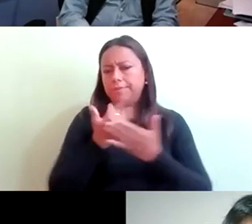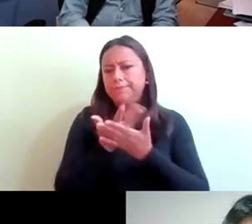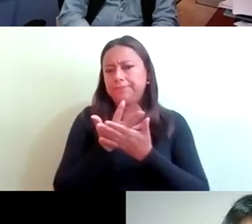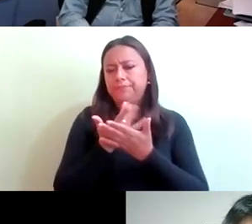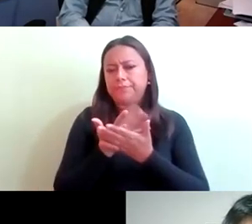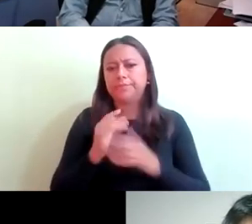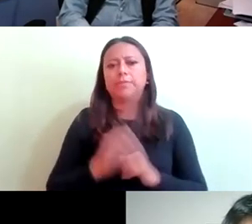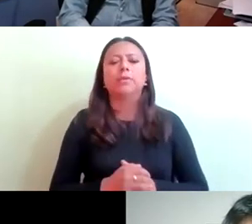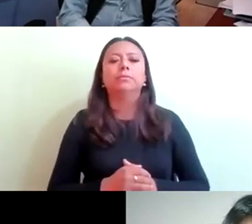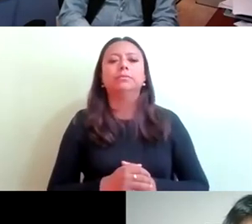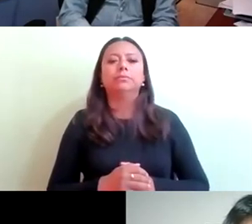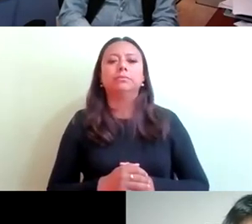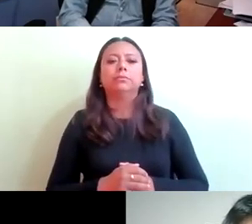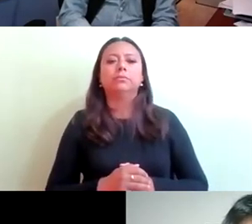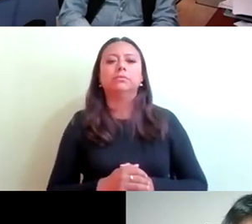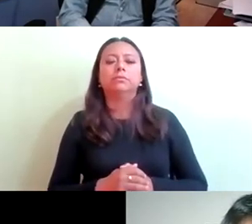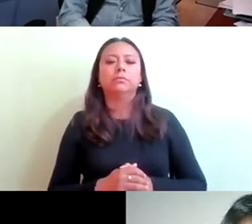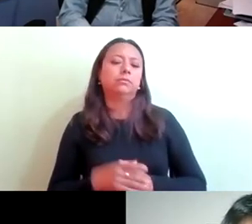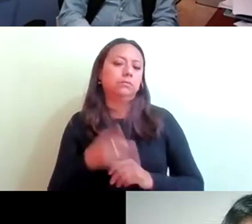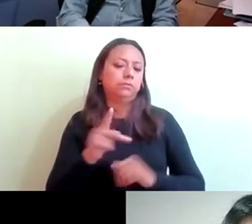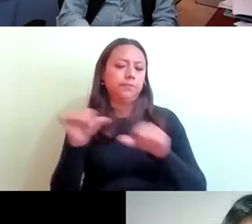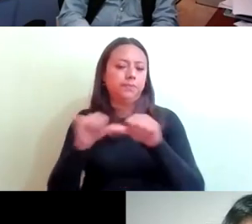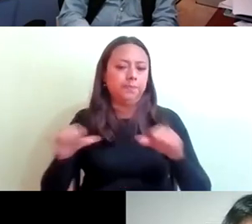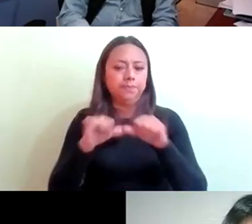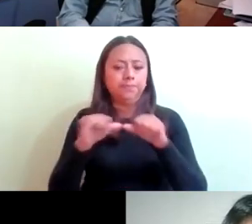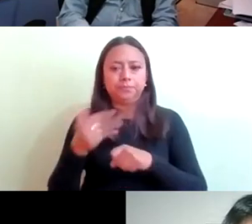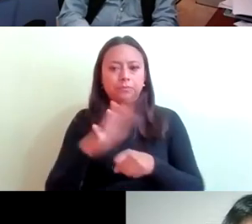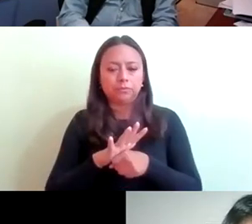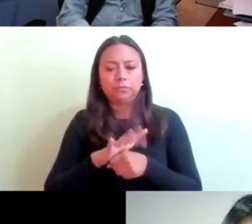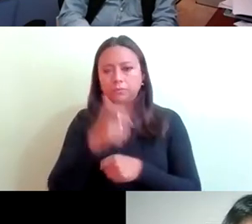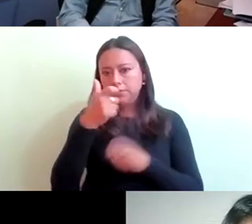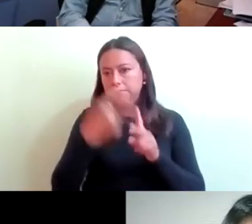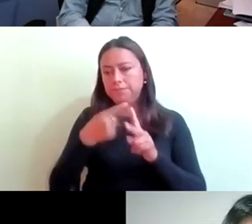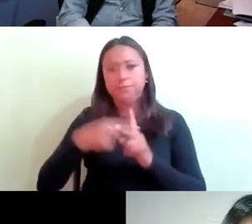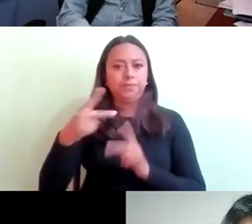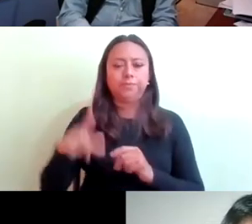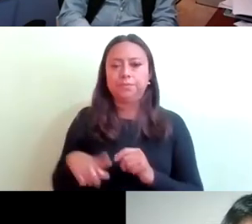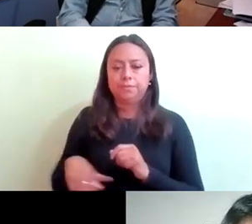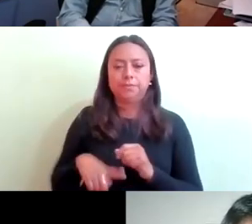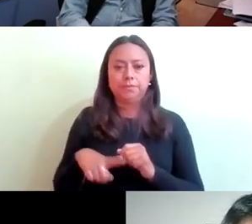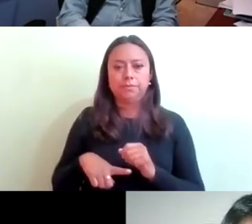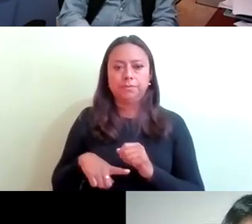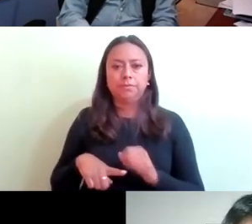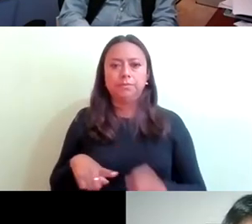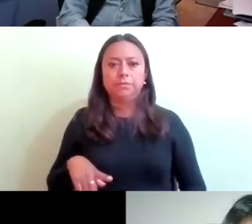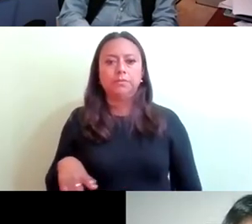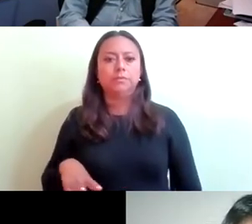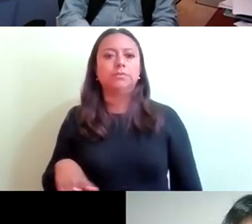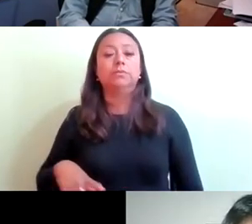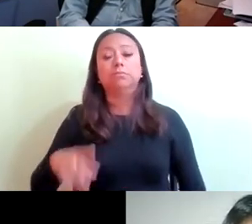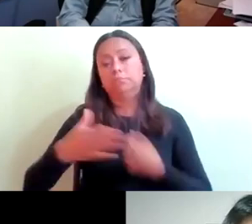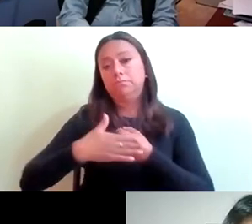pertinente con el área de administración y finanzas del gobierno, donde ahí